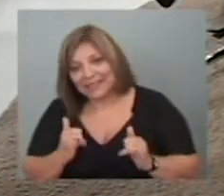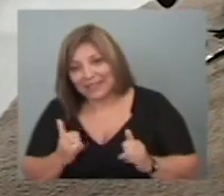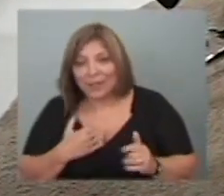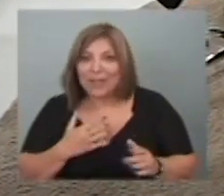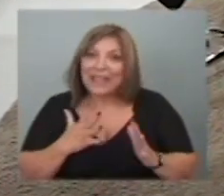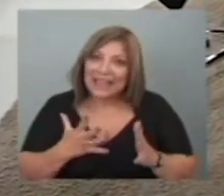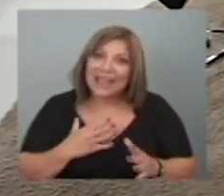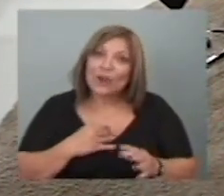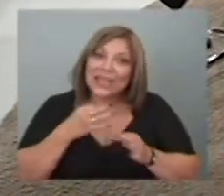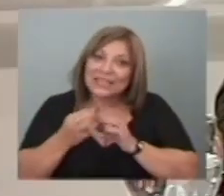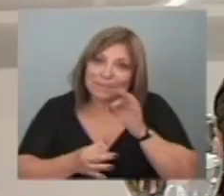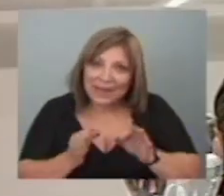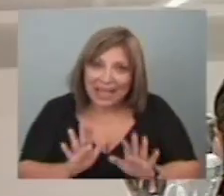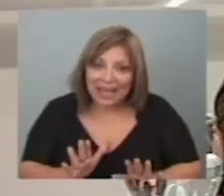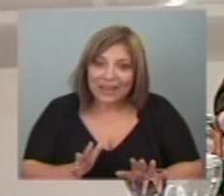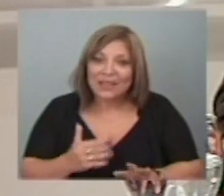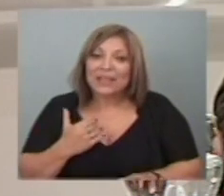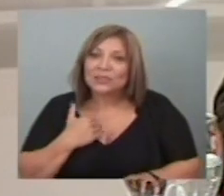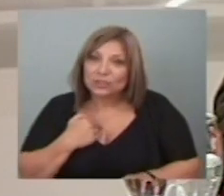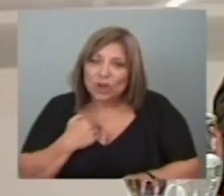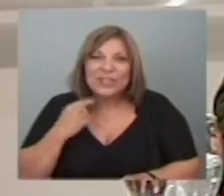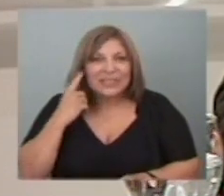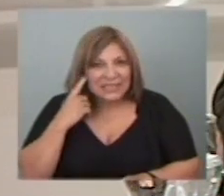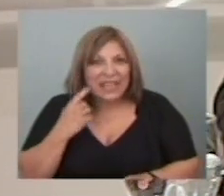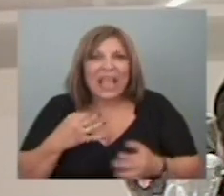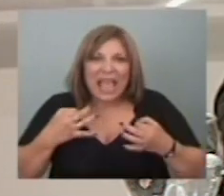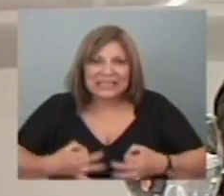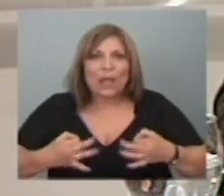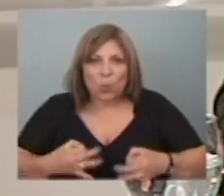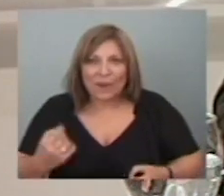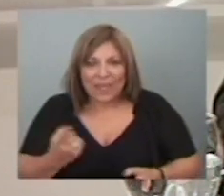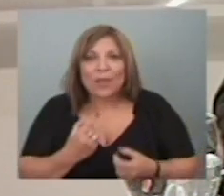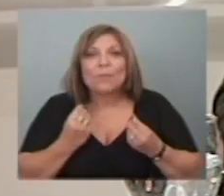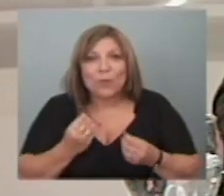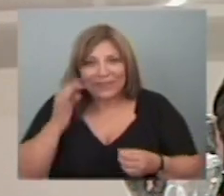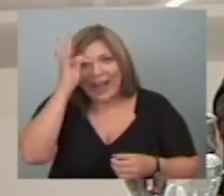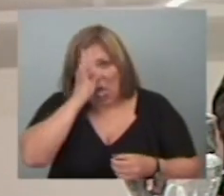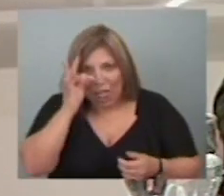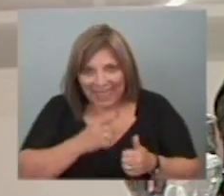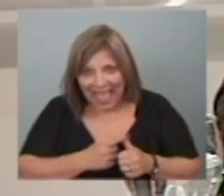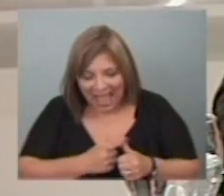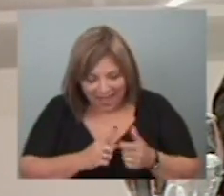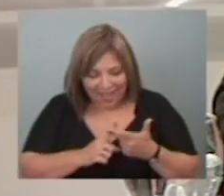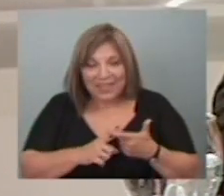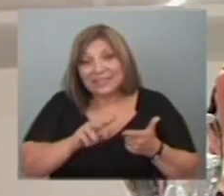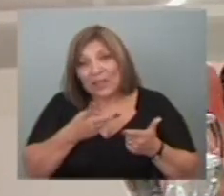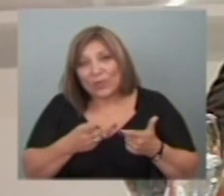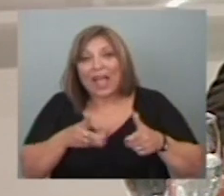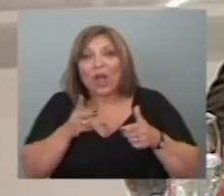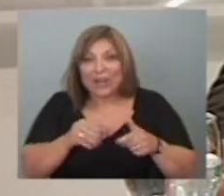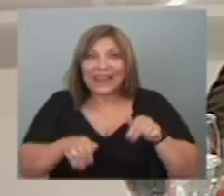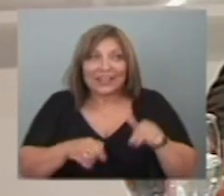por eso una precisión era, es decir, creo que hay garantías suficientes, primero por los medios tecnológicos, uh-huh. Segundo porque la Corte Electoral